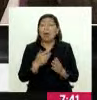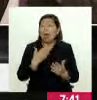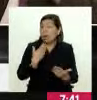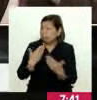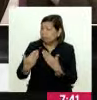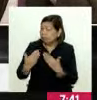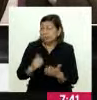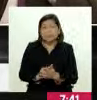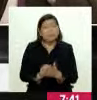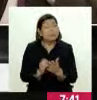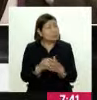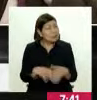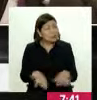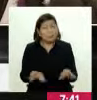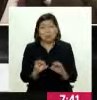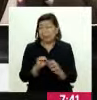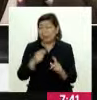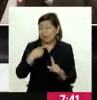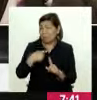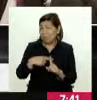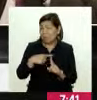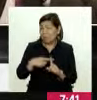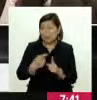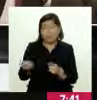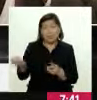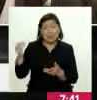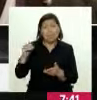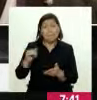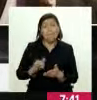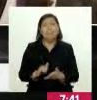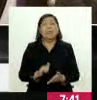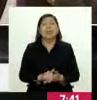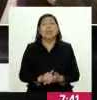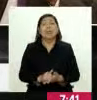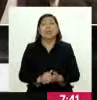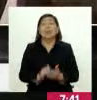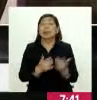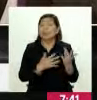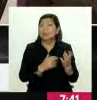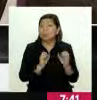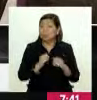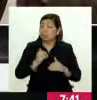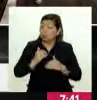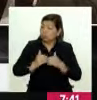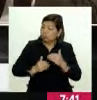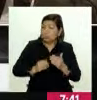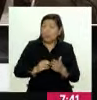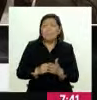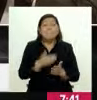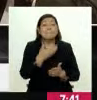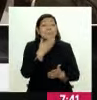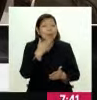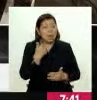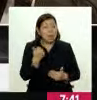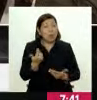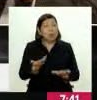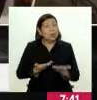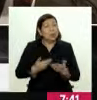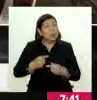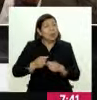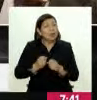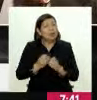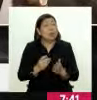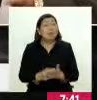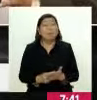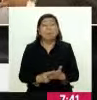diálogo. Eso es algo bastante positivo que se ha venido dando y que esperamos que siga también la misma ruta en los siguientes días.